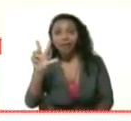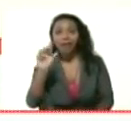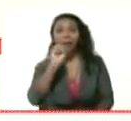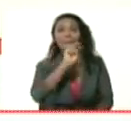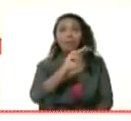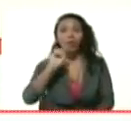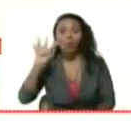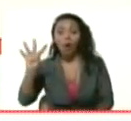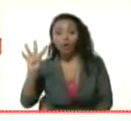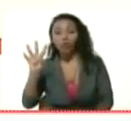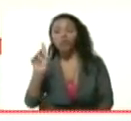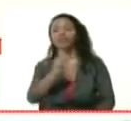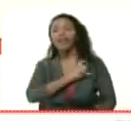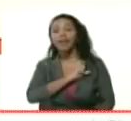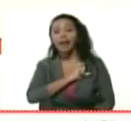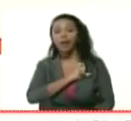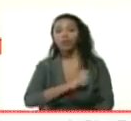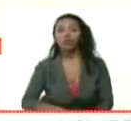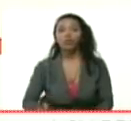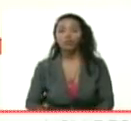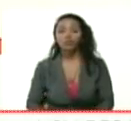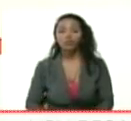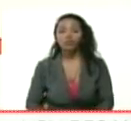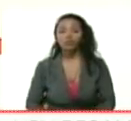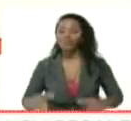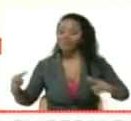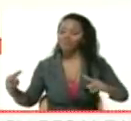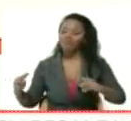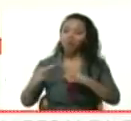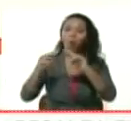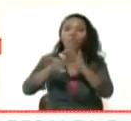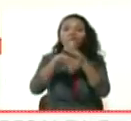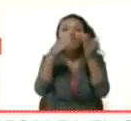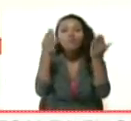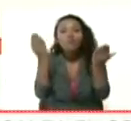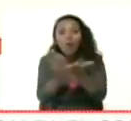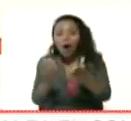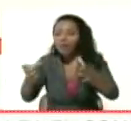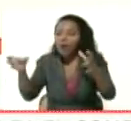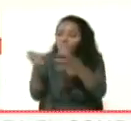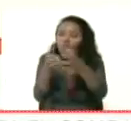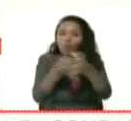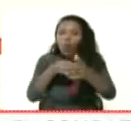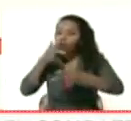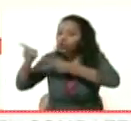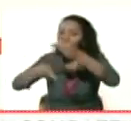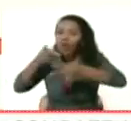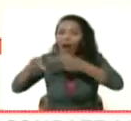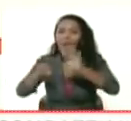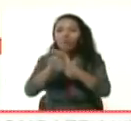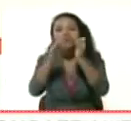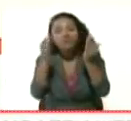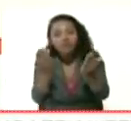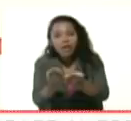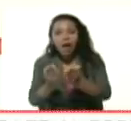24 de enero. Un encuentro mundial de partidos y movimientos sociales del mundo.